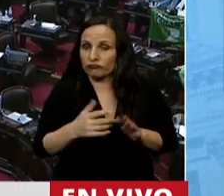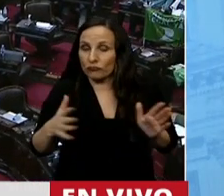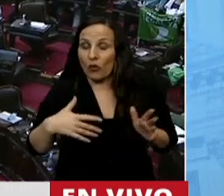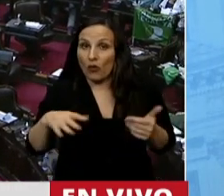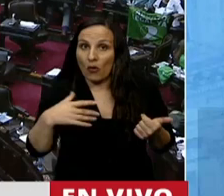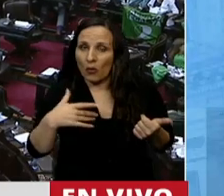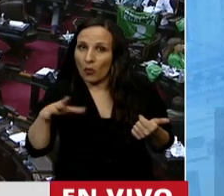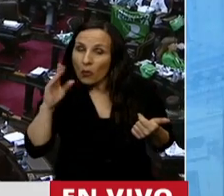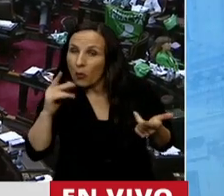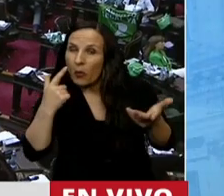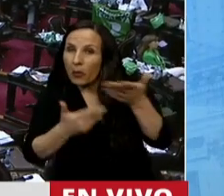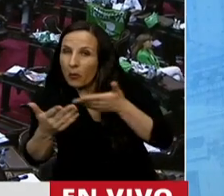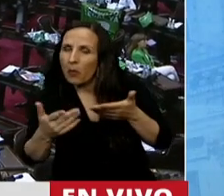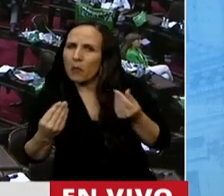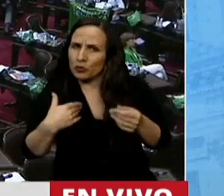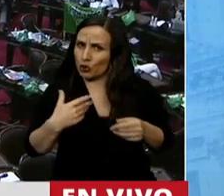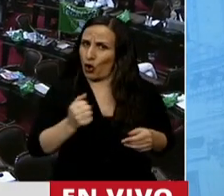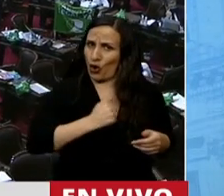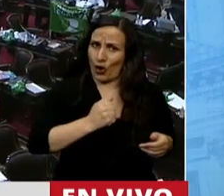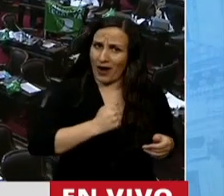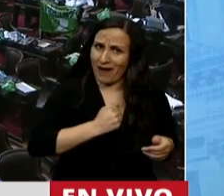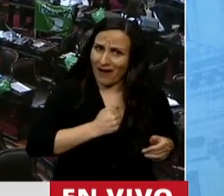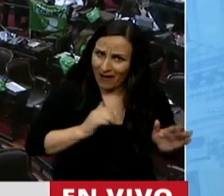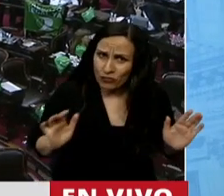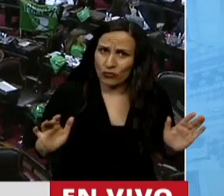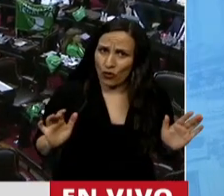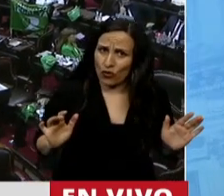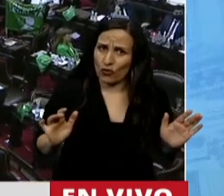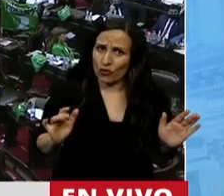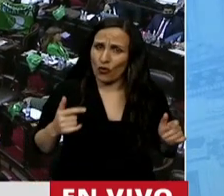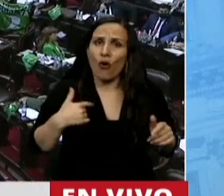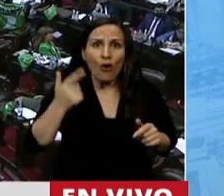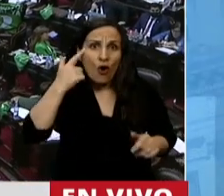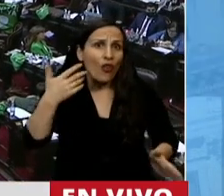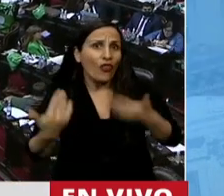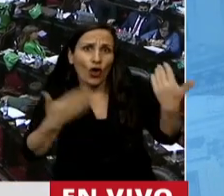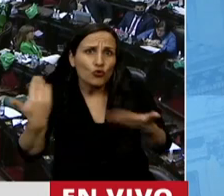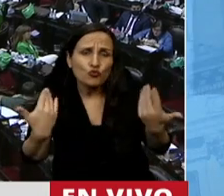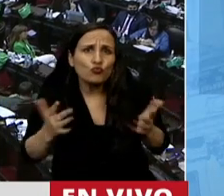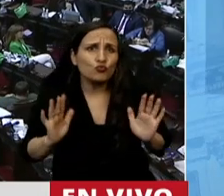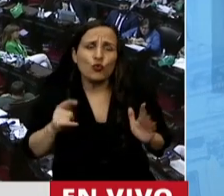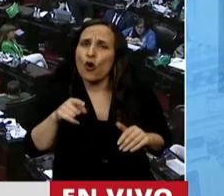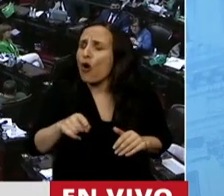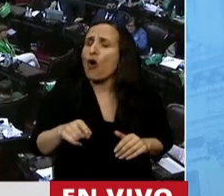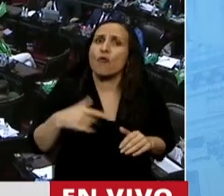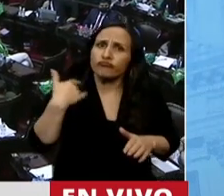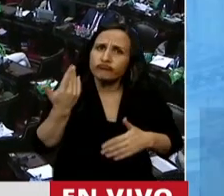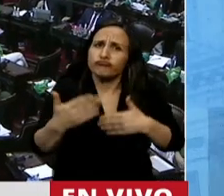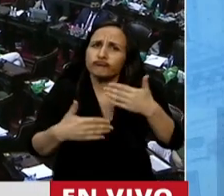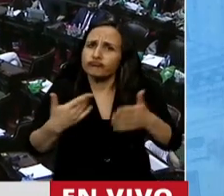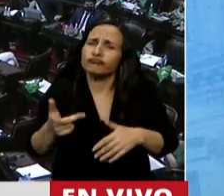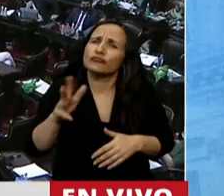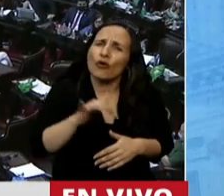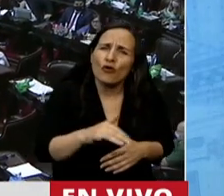la fe católica, que ha iniciado un proceso de construcción que continúa, un proceso de construcción que continúa día a día,